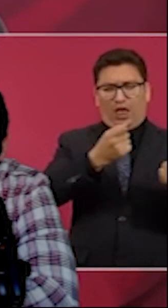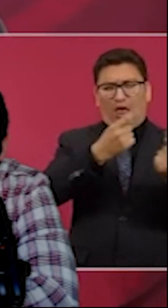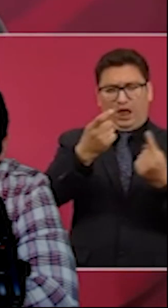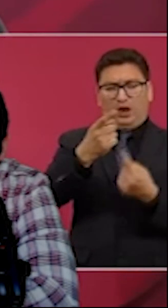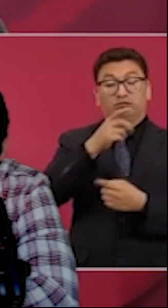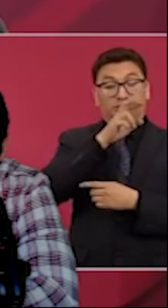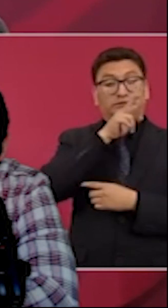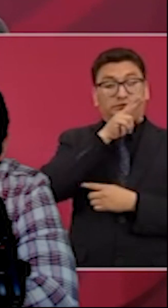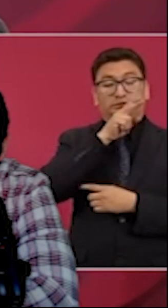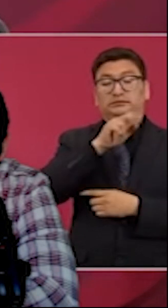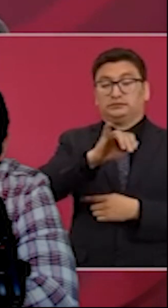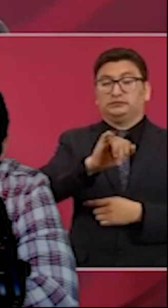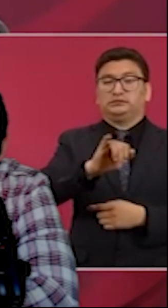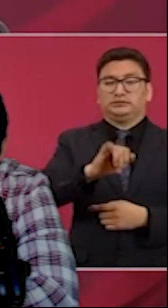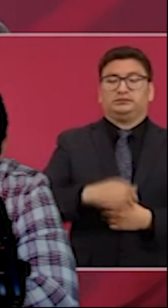preocupados